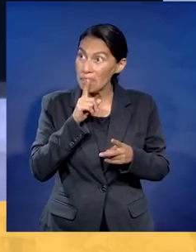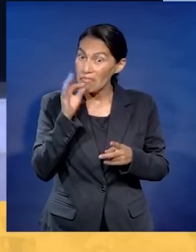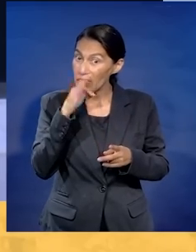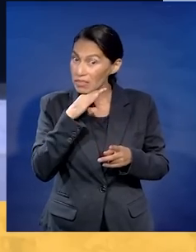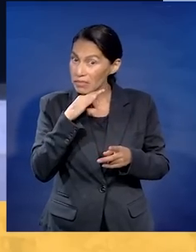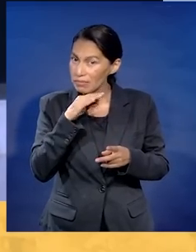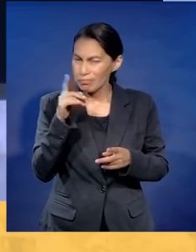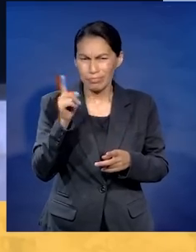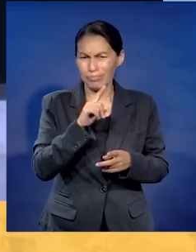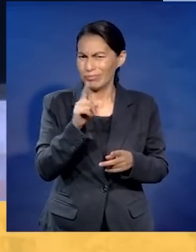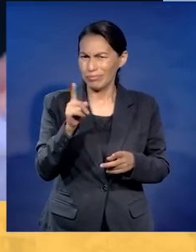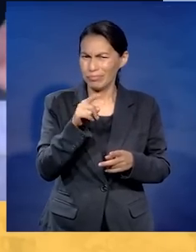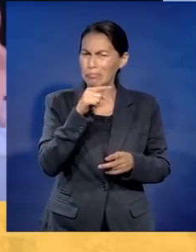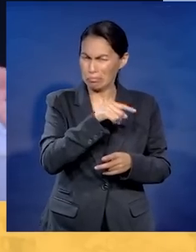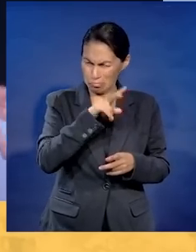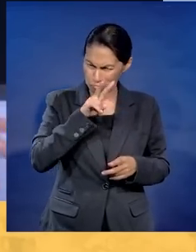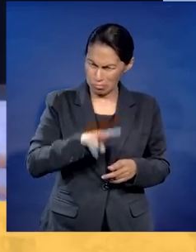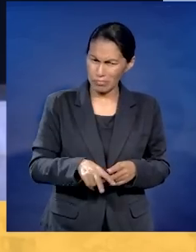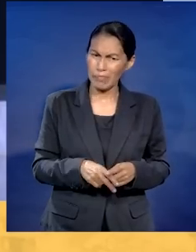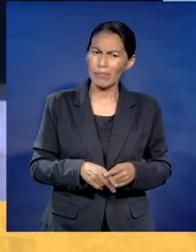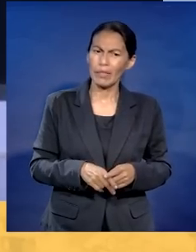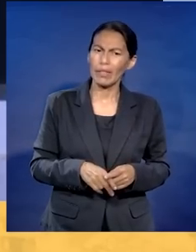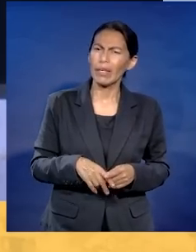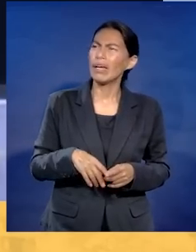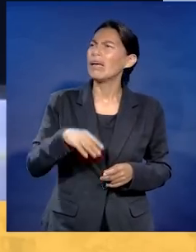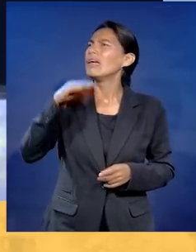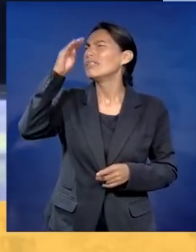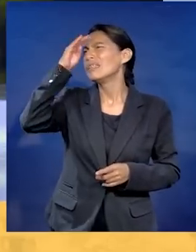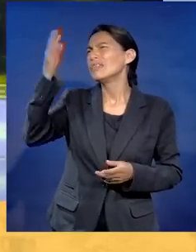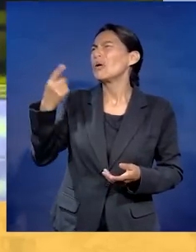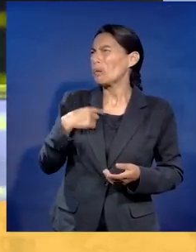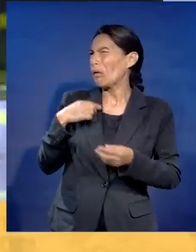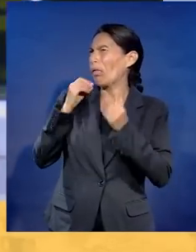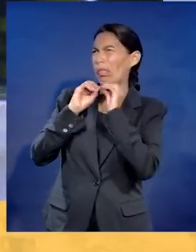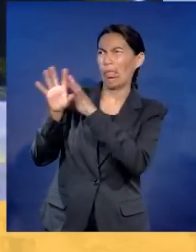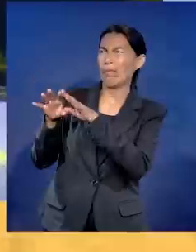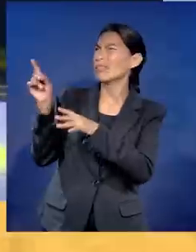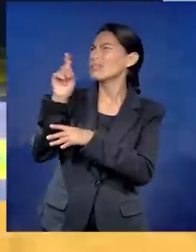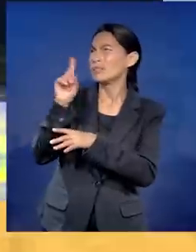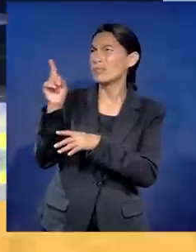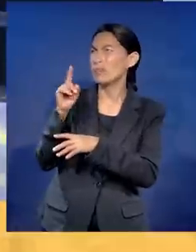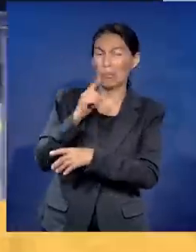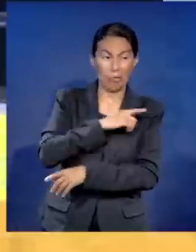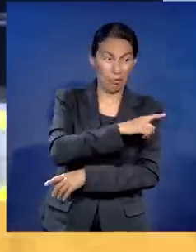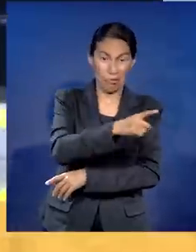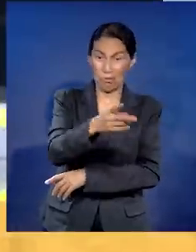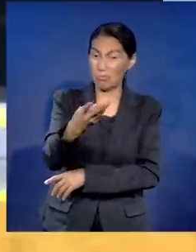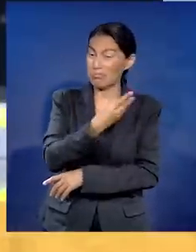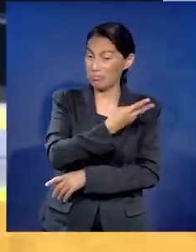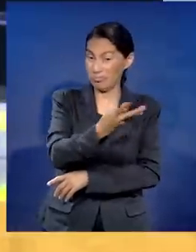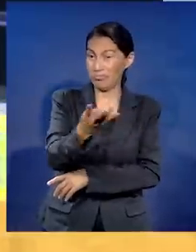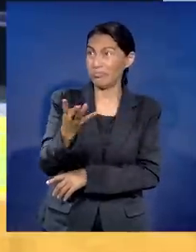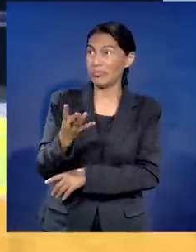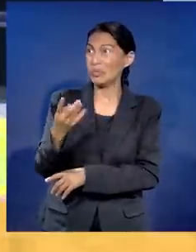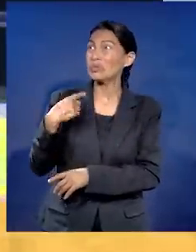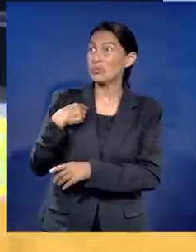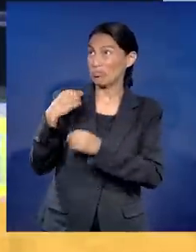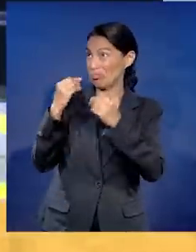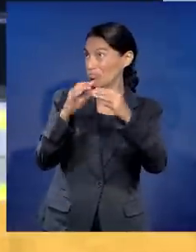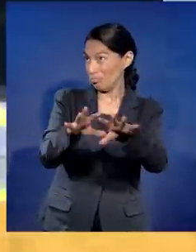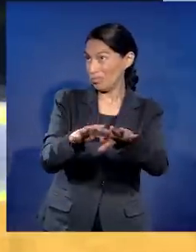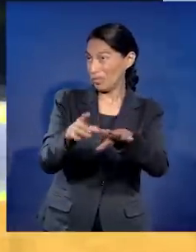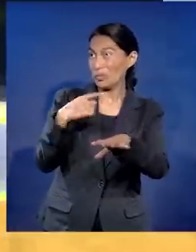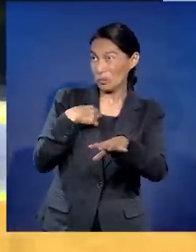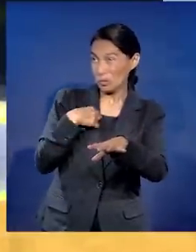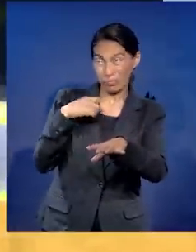Pedro era sincero. Señor, ¿cómo crees que yo te voy a abandonar? No, no, no, no. Es más, aunque todos estos que están aquí al lado, que yo los